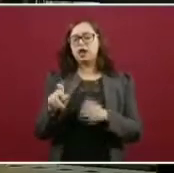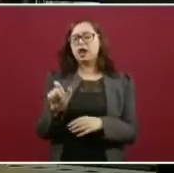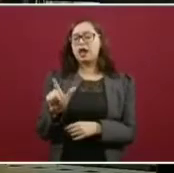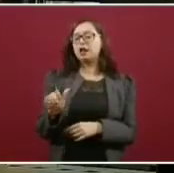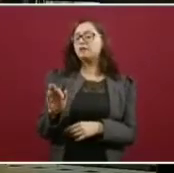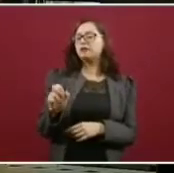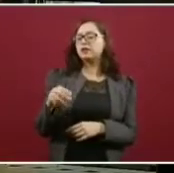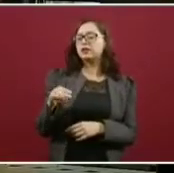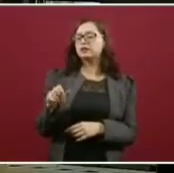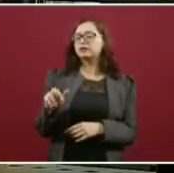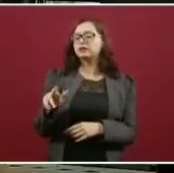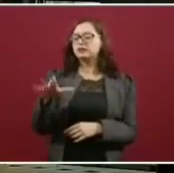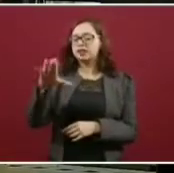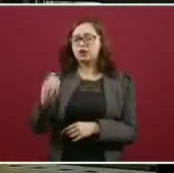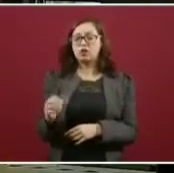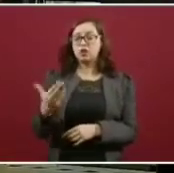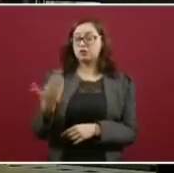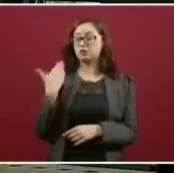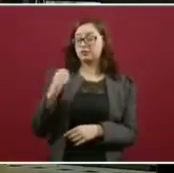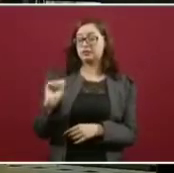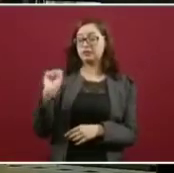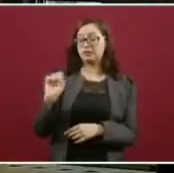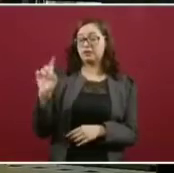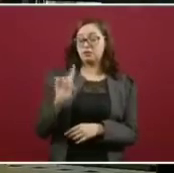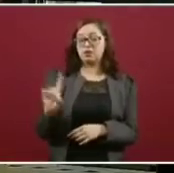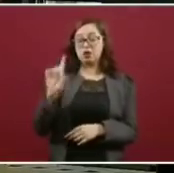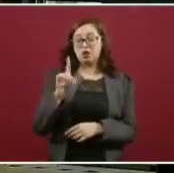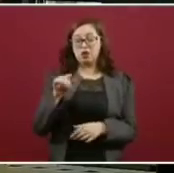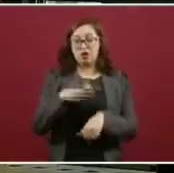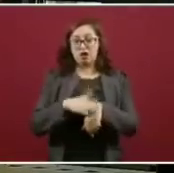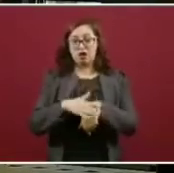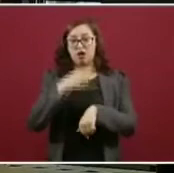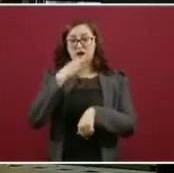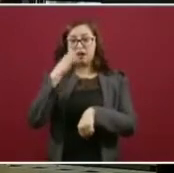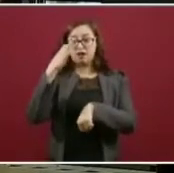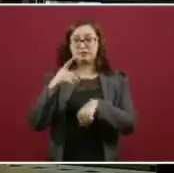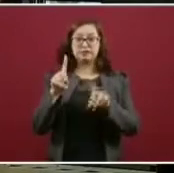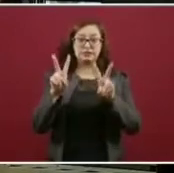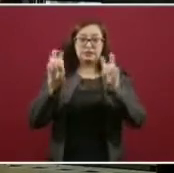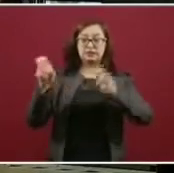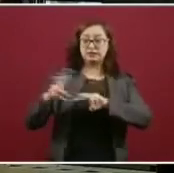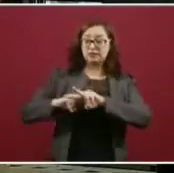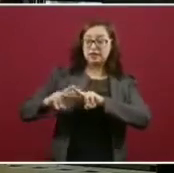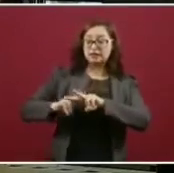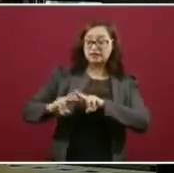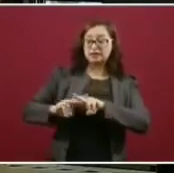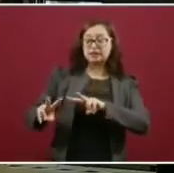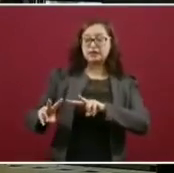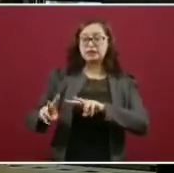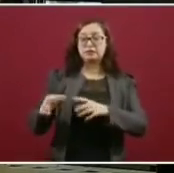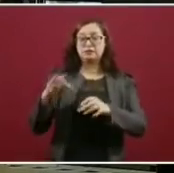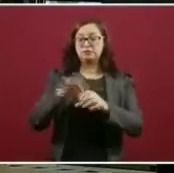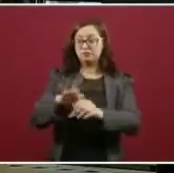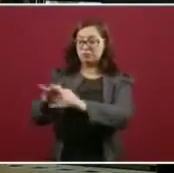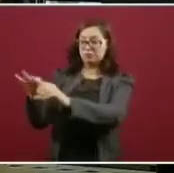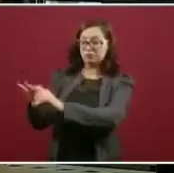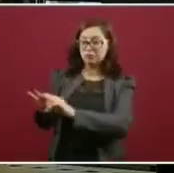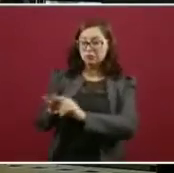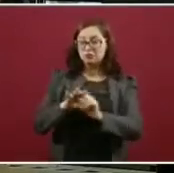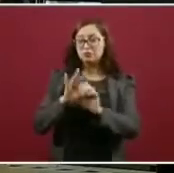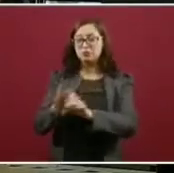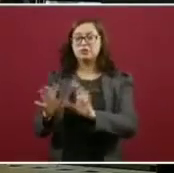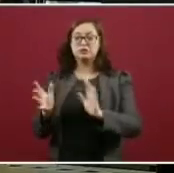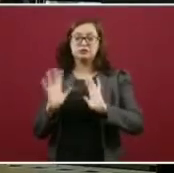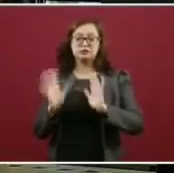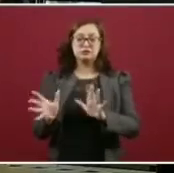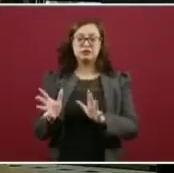usted el fin de semana dio a conocer que ya se realizó la consulta para el tren transísmico y que se le dio el sí. Nos dieron a conocer algunos